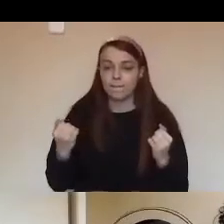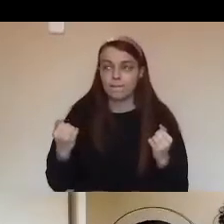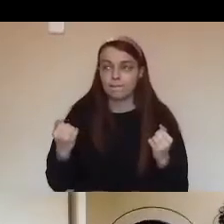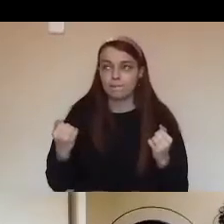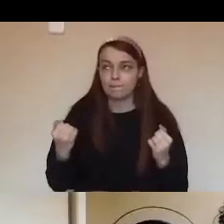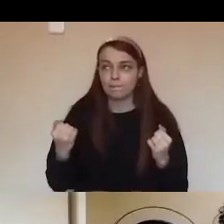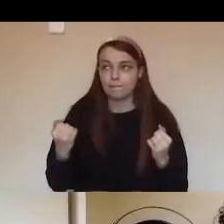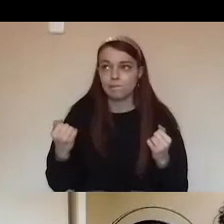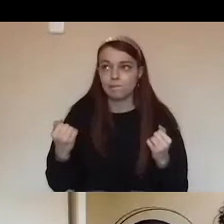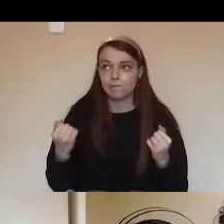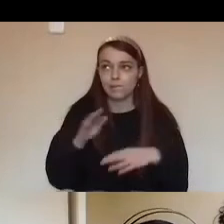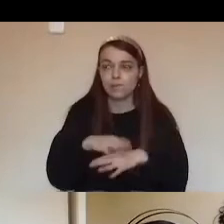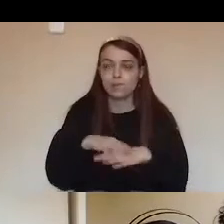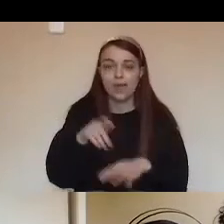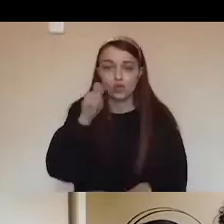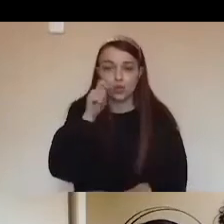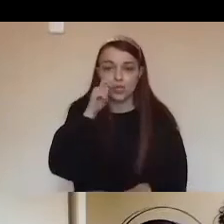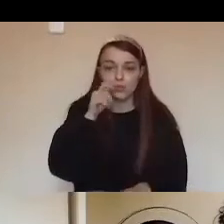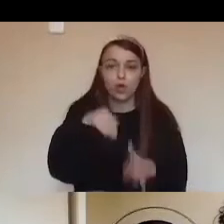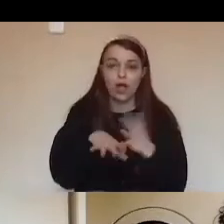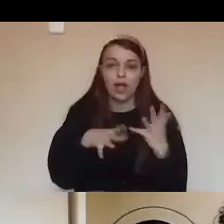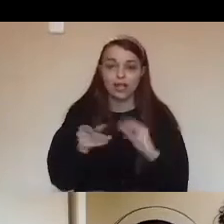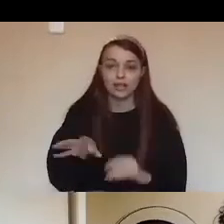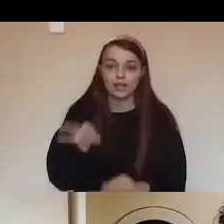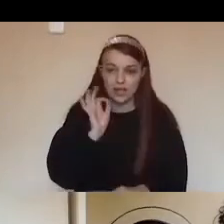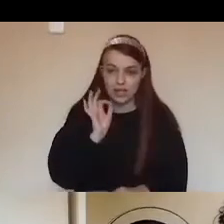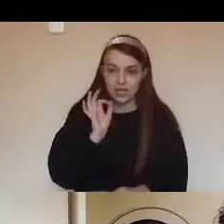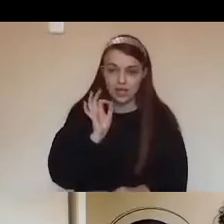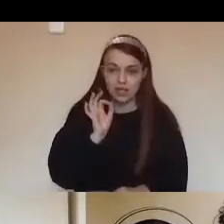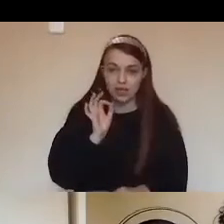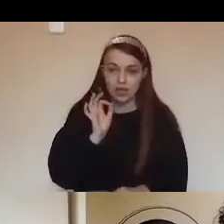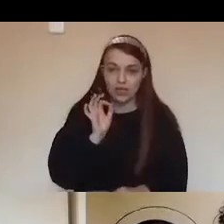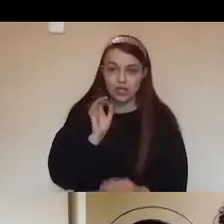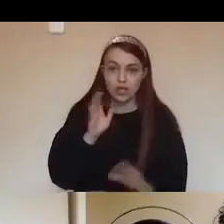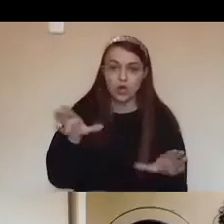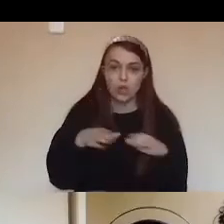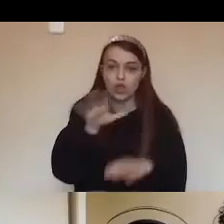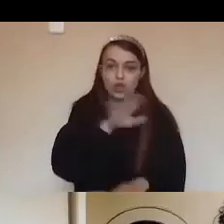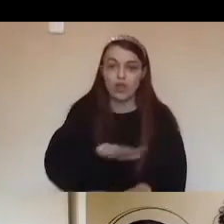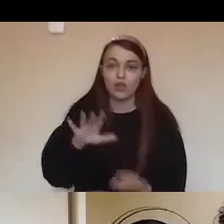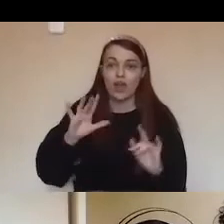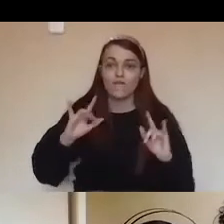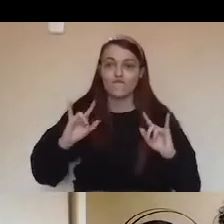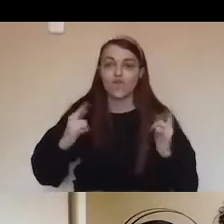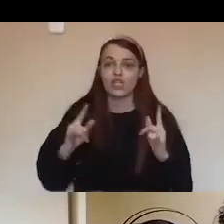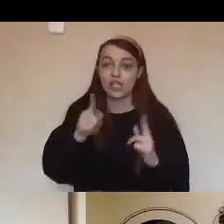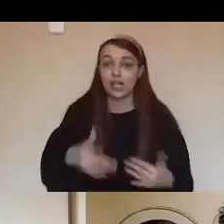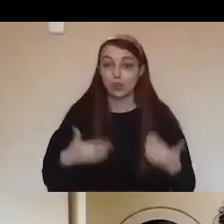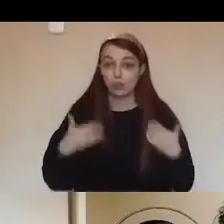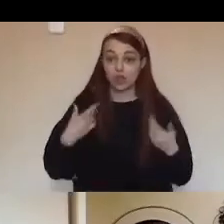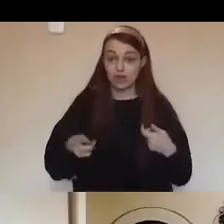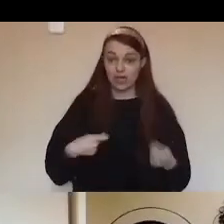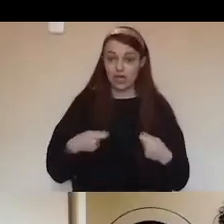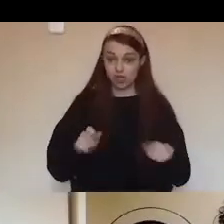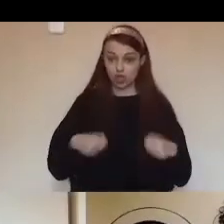optar por el turismo accesible. La Corporación Nacional Forestal, quien administra la reserva desde hace